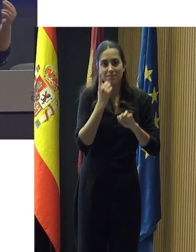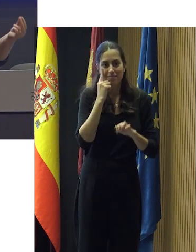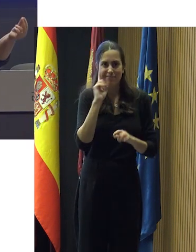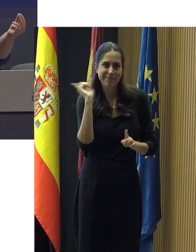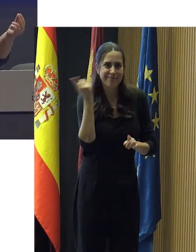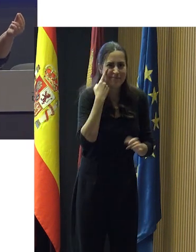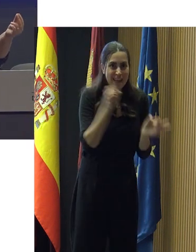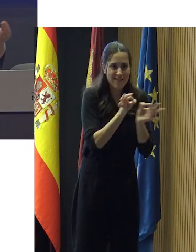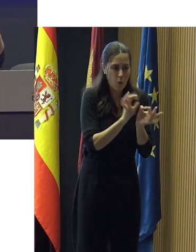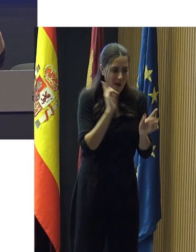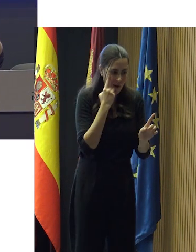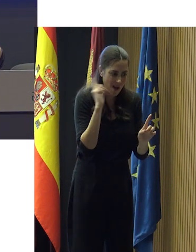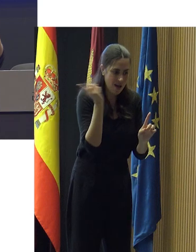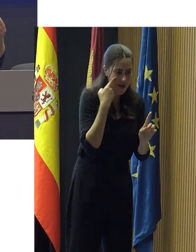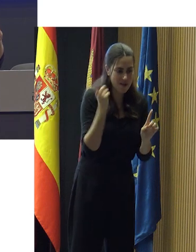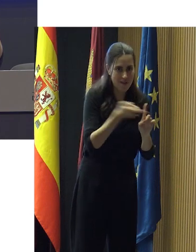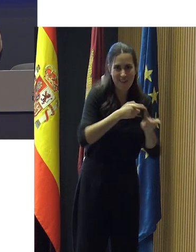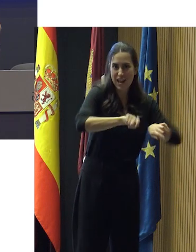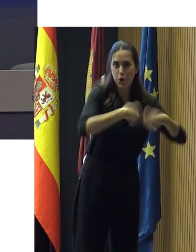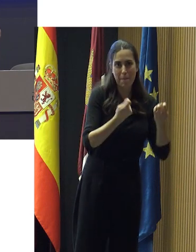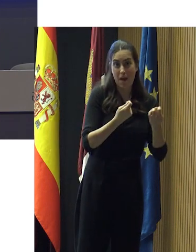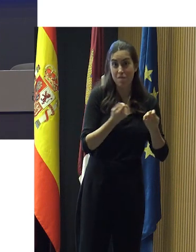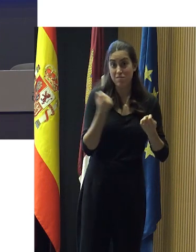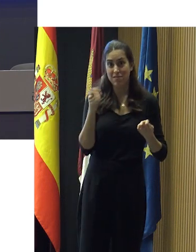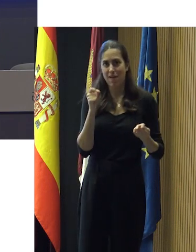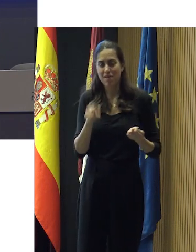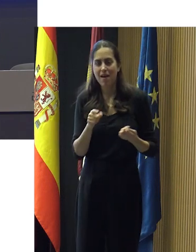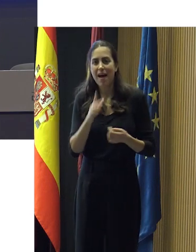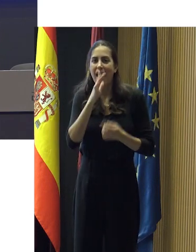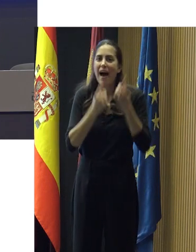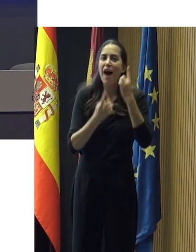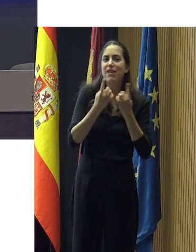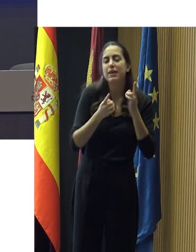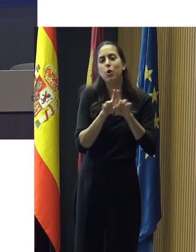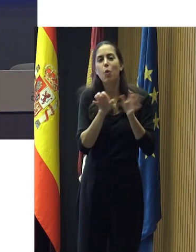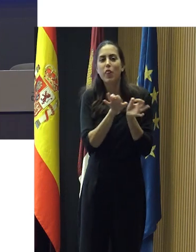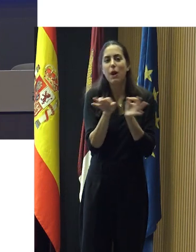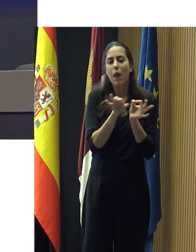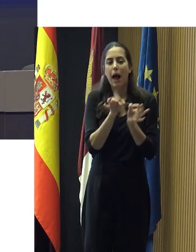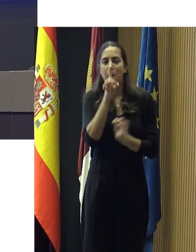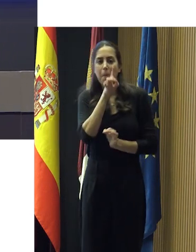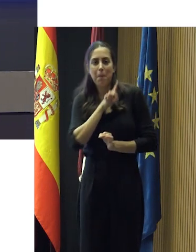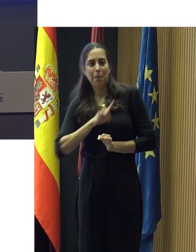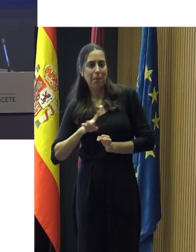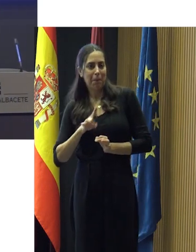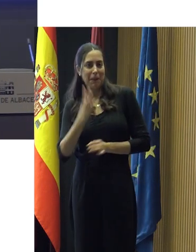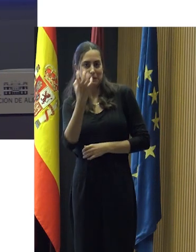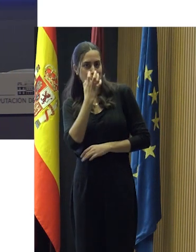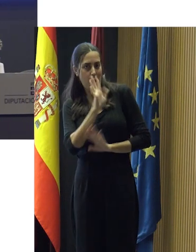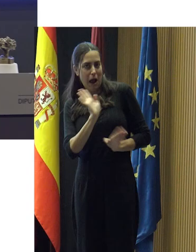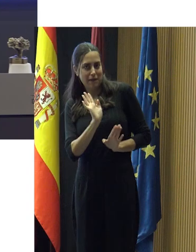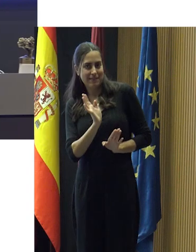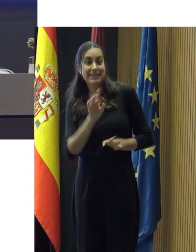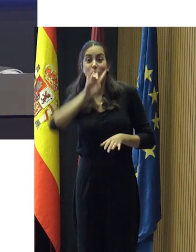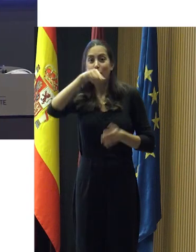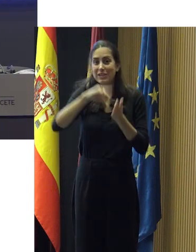y la destruya. Eso sería lo habitual y suele ocurrir. Pero a veces esas células, como digo, se disfrazan de manera que el sistema inmune